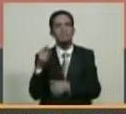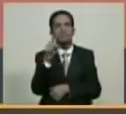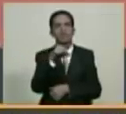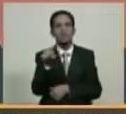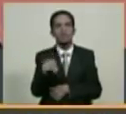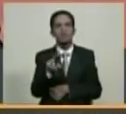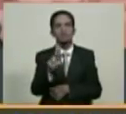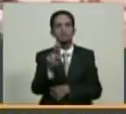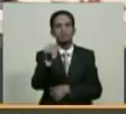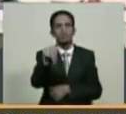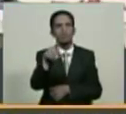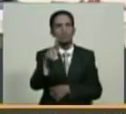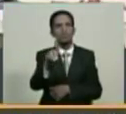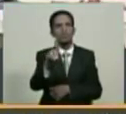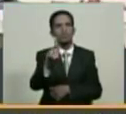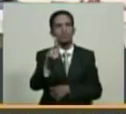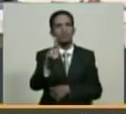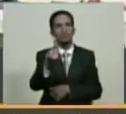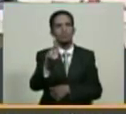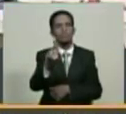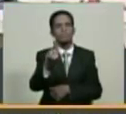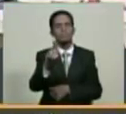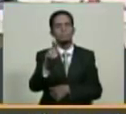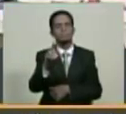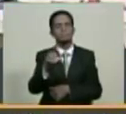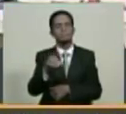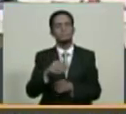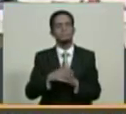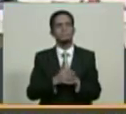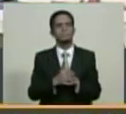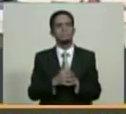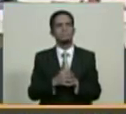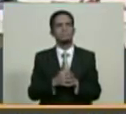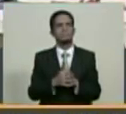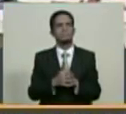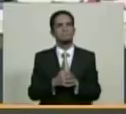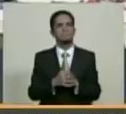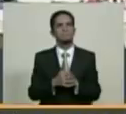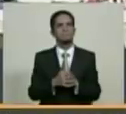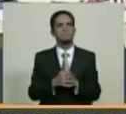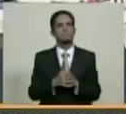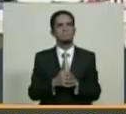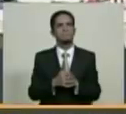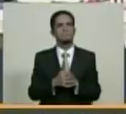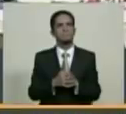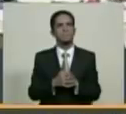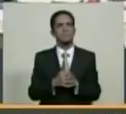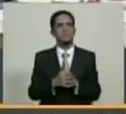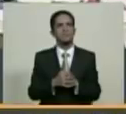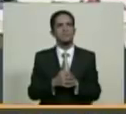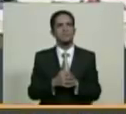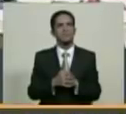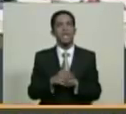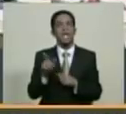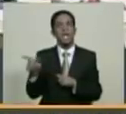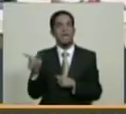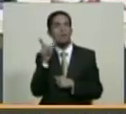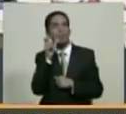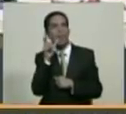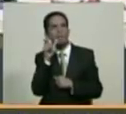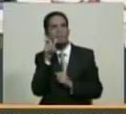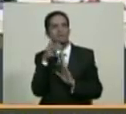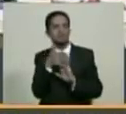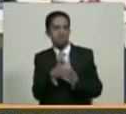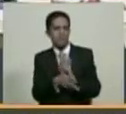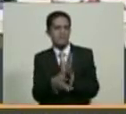Cabello Rondón, quien nos va a detallar parte de las reformas aprobadas por la